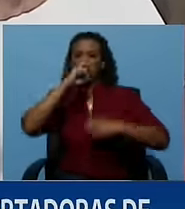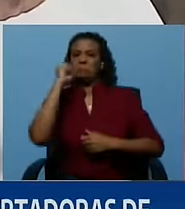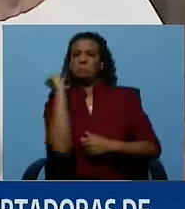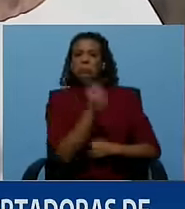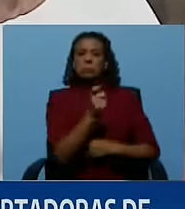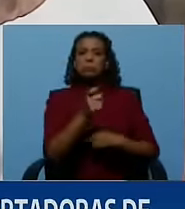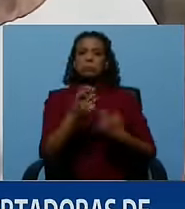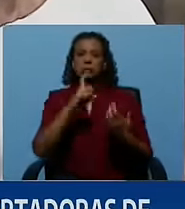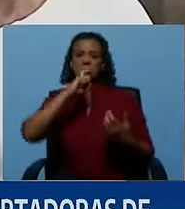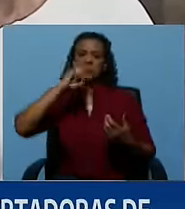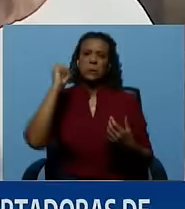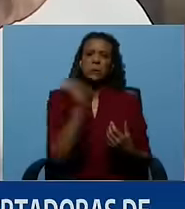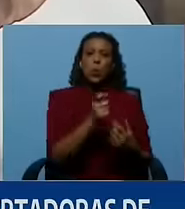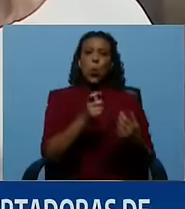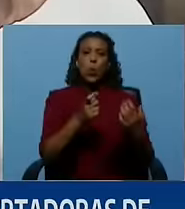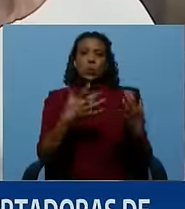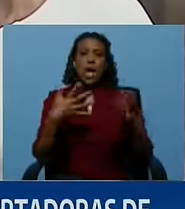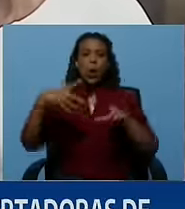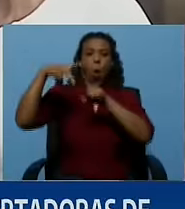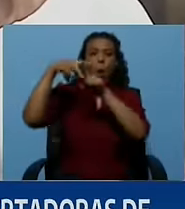quisieran colonizarnos,